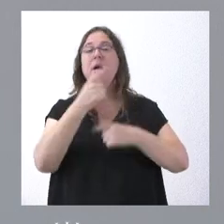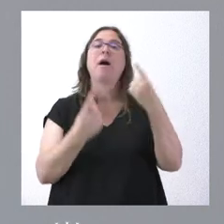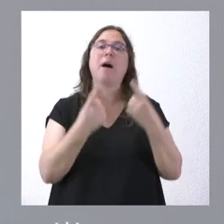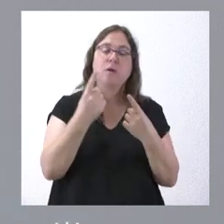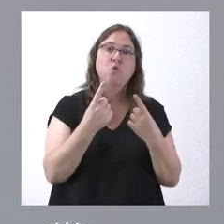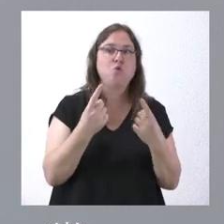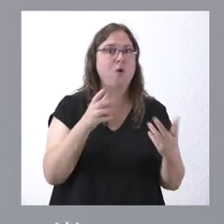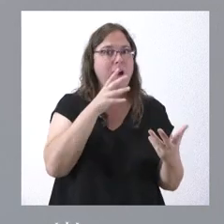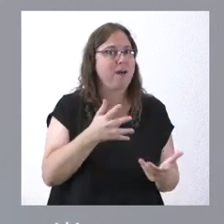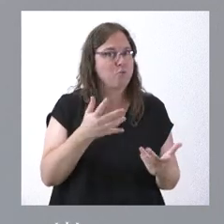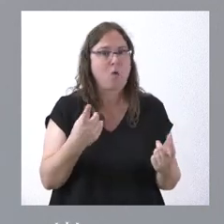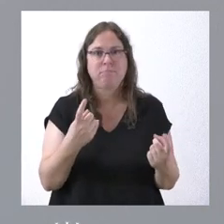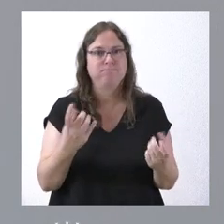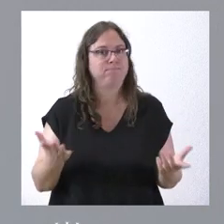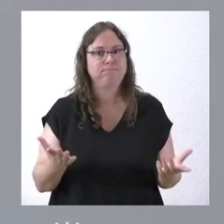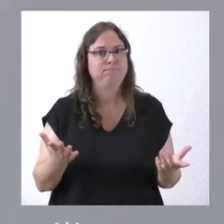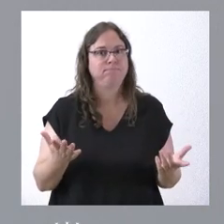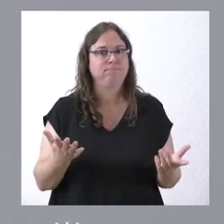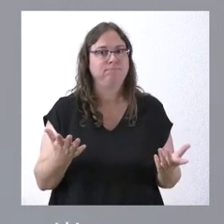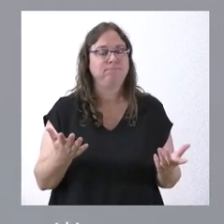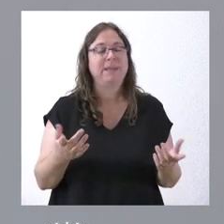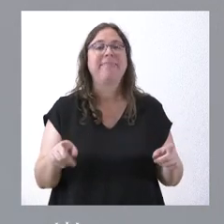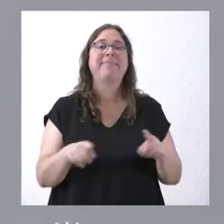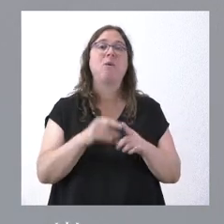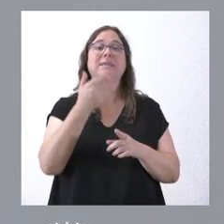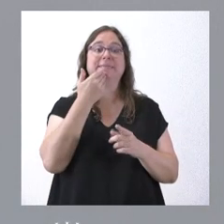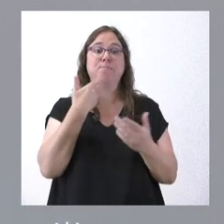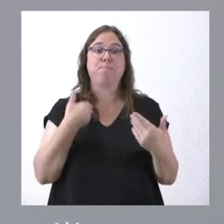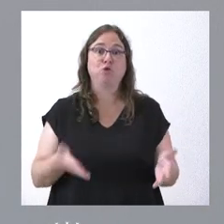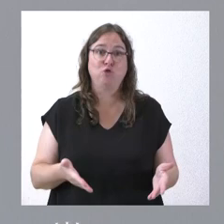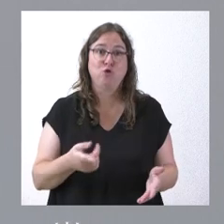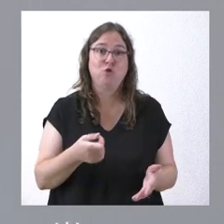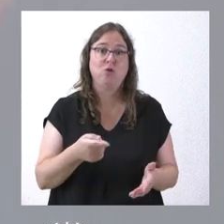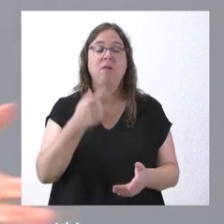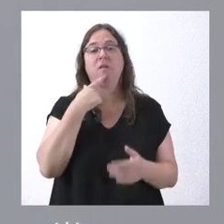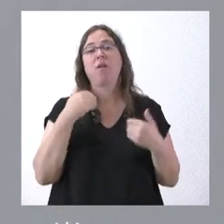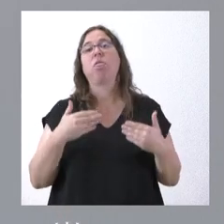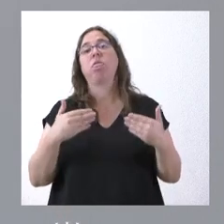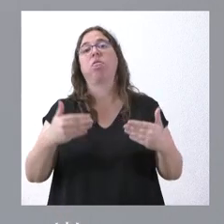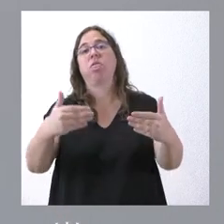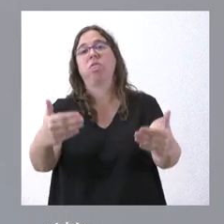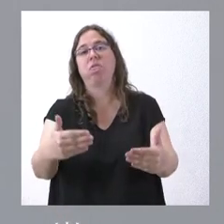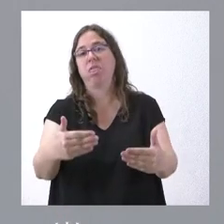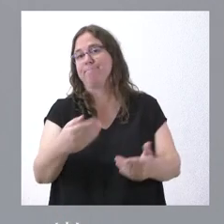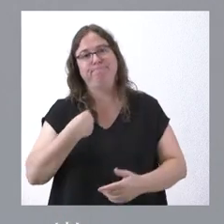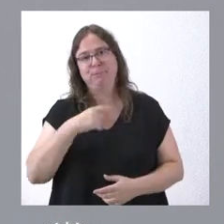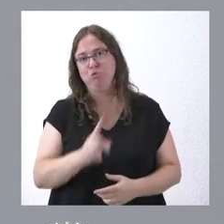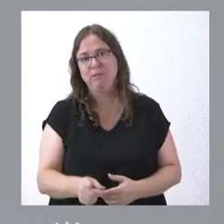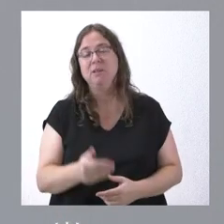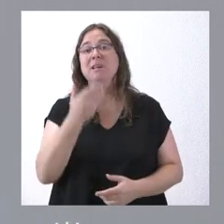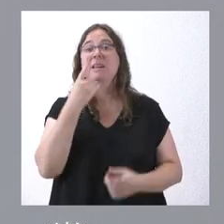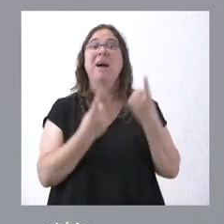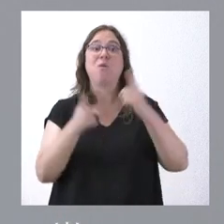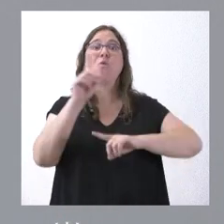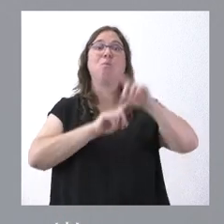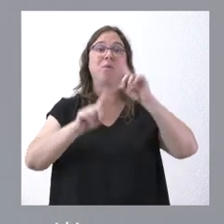muchísima actualidad y no sería igual poderlos abordar pronto que dejarlo para un poco más adelante, donde algunos de estos problemas